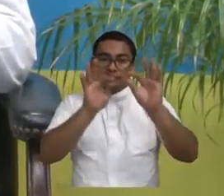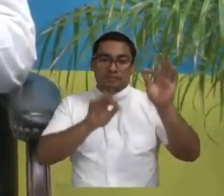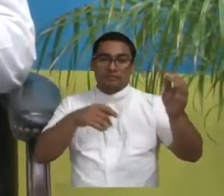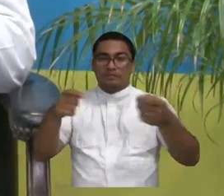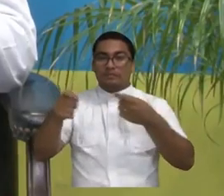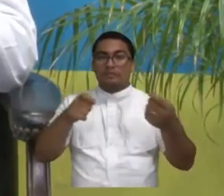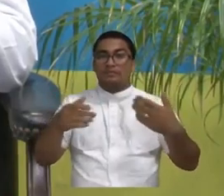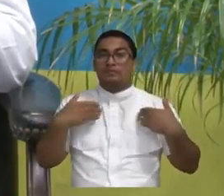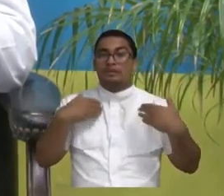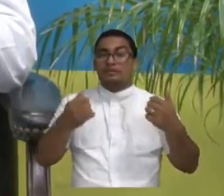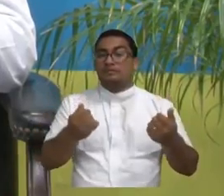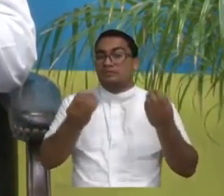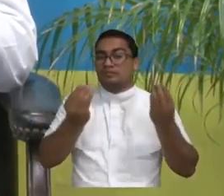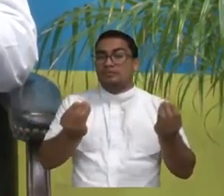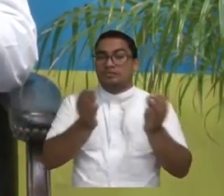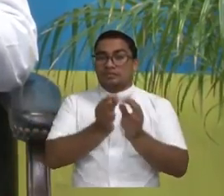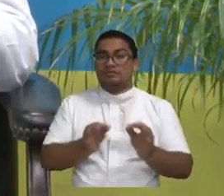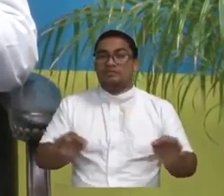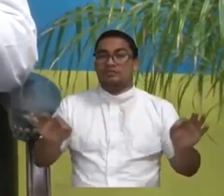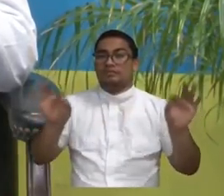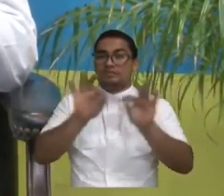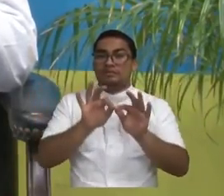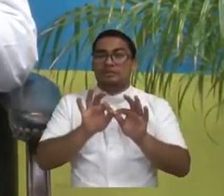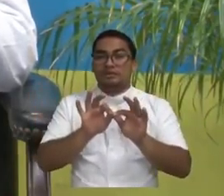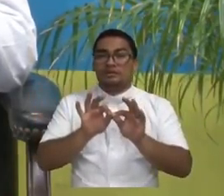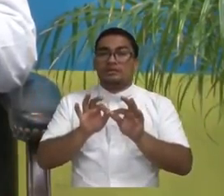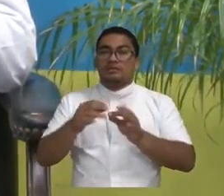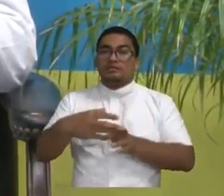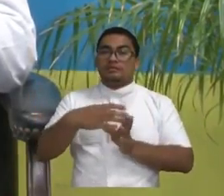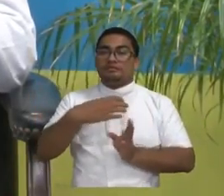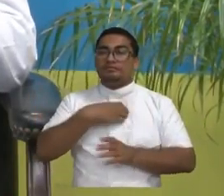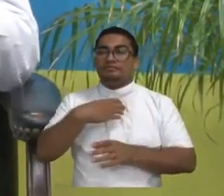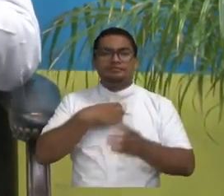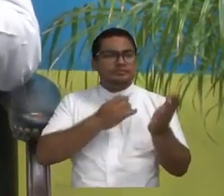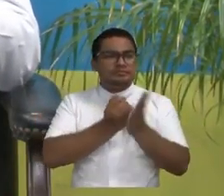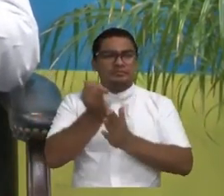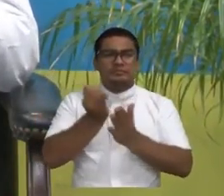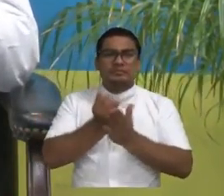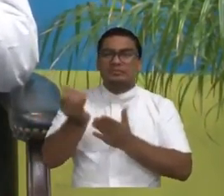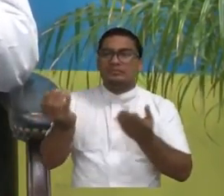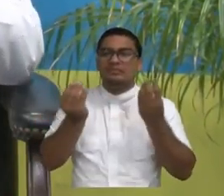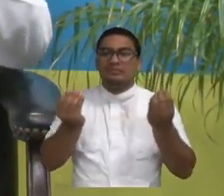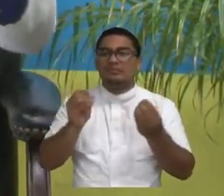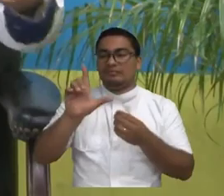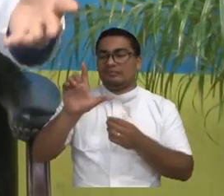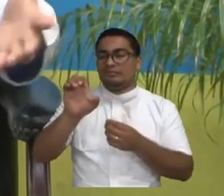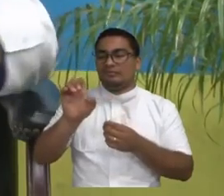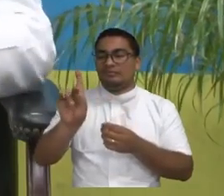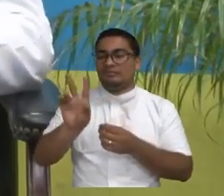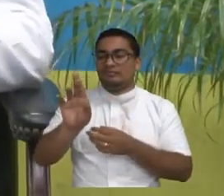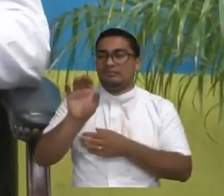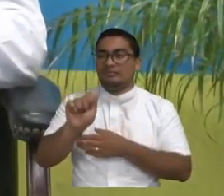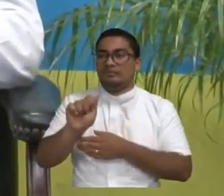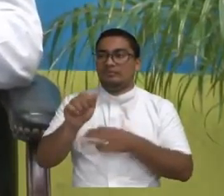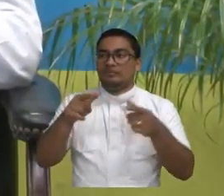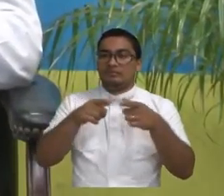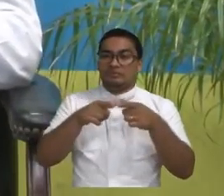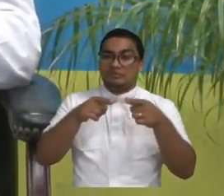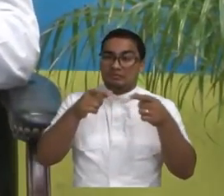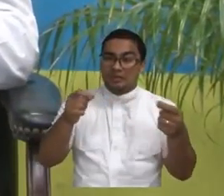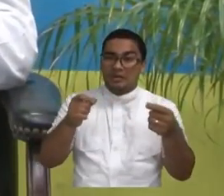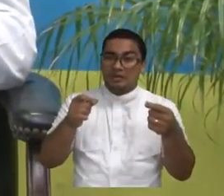que son importantísimas, son una herramienta que nos ha permitido a nosotros llegar a muchos rincones, porque la lepra no la vamos a encontrar aquí en Managua, la encontramos en